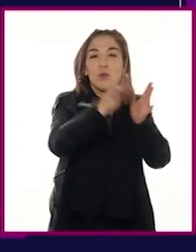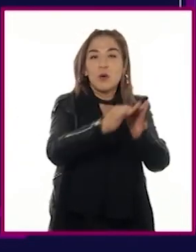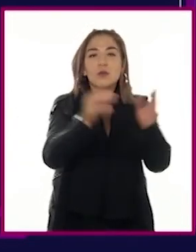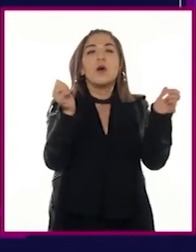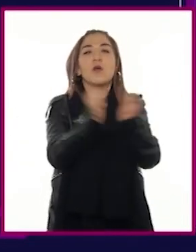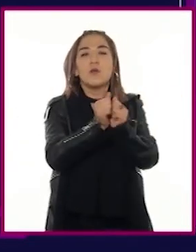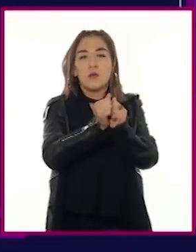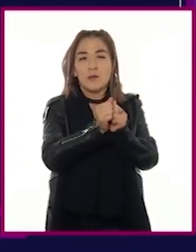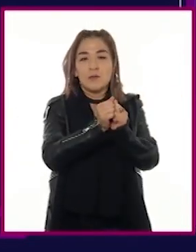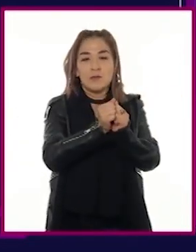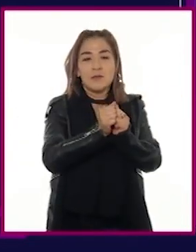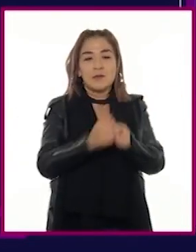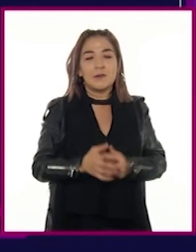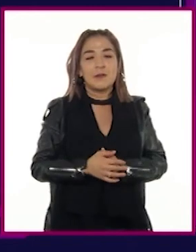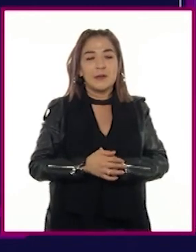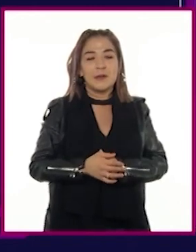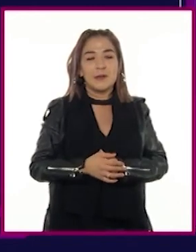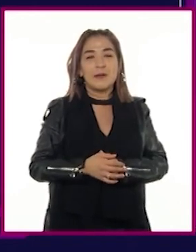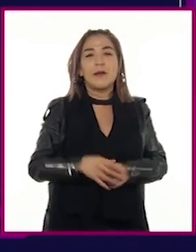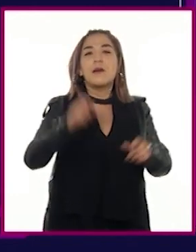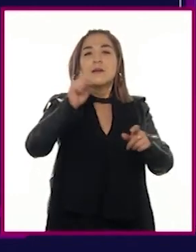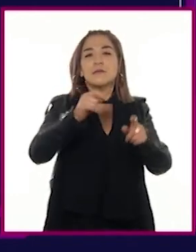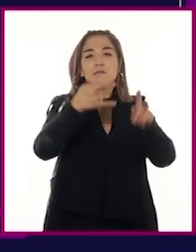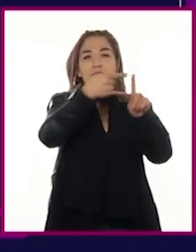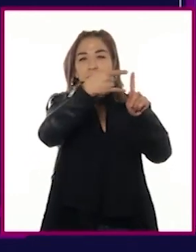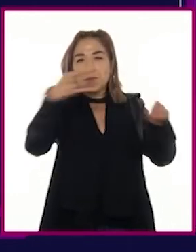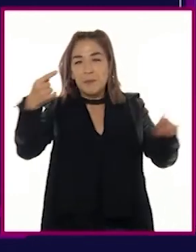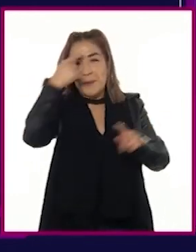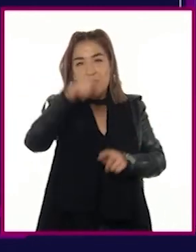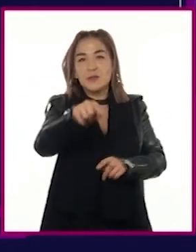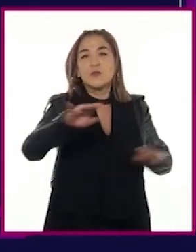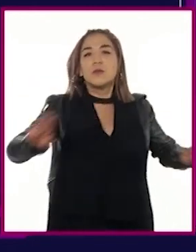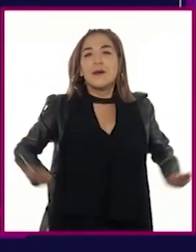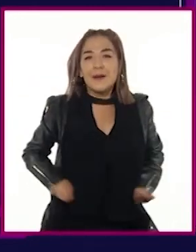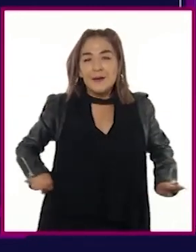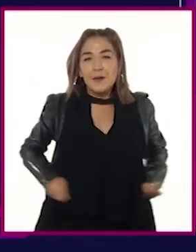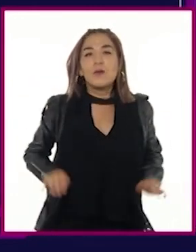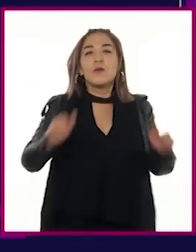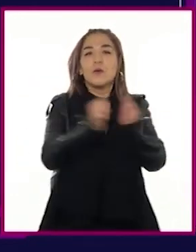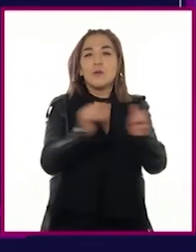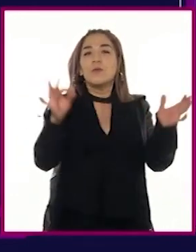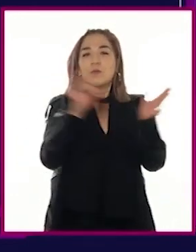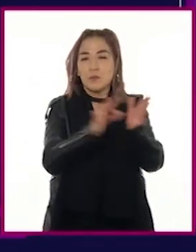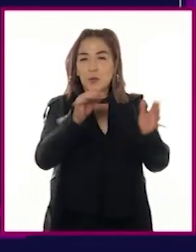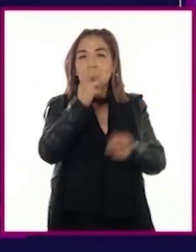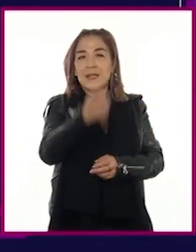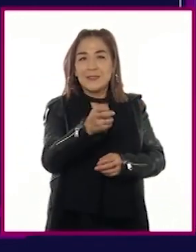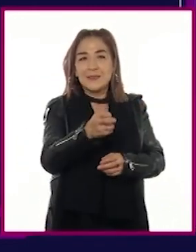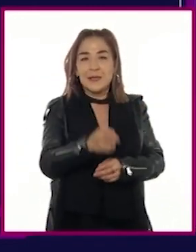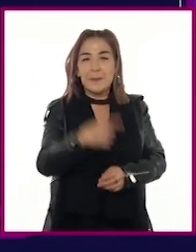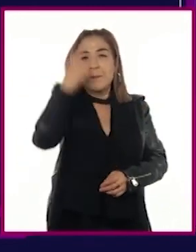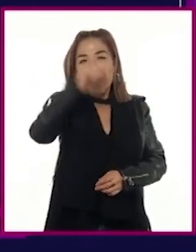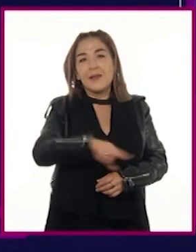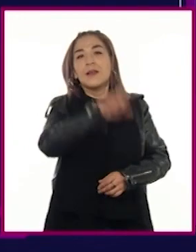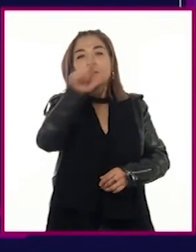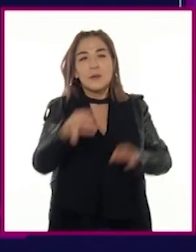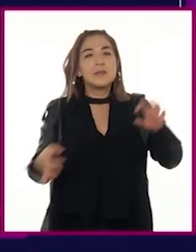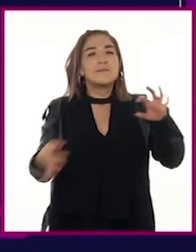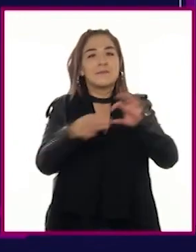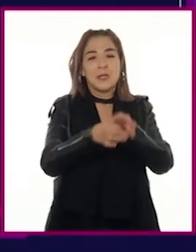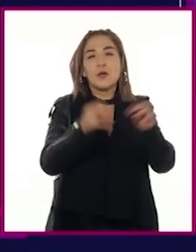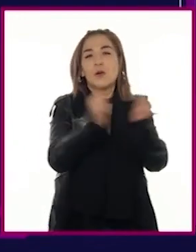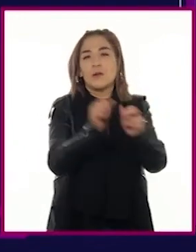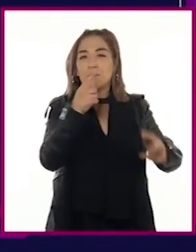rectangulares, cuya representación atiende a las propiedades de las rectas y segmentos perpendiculares que se vinculan con